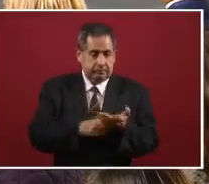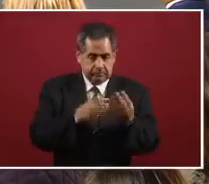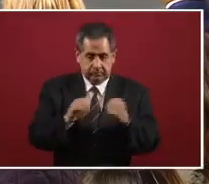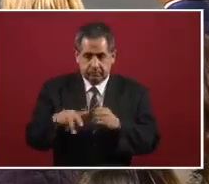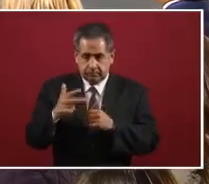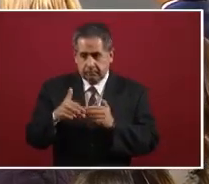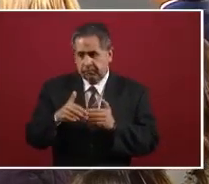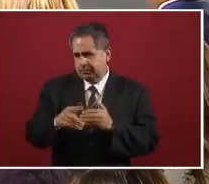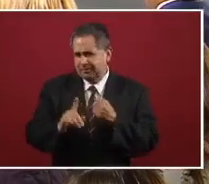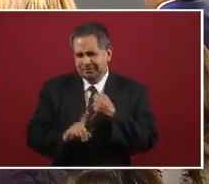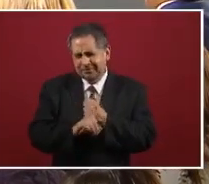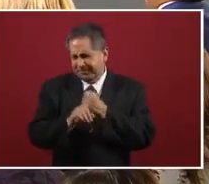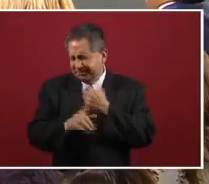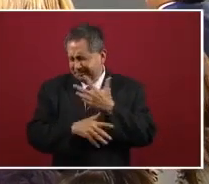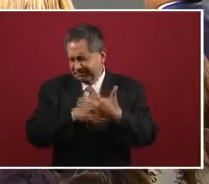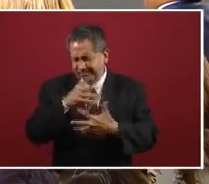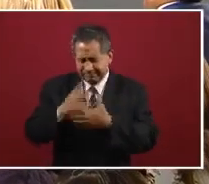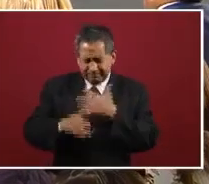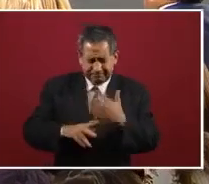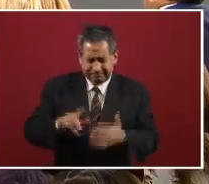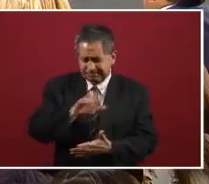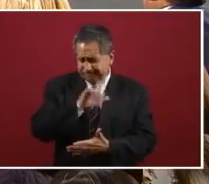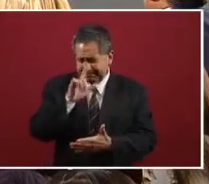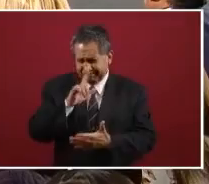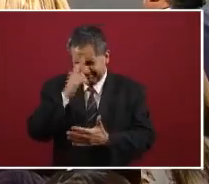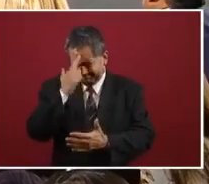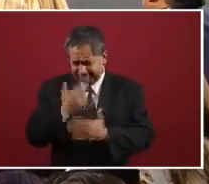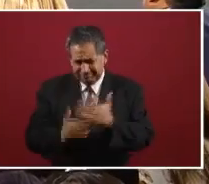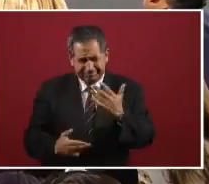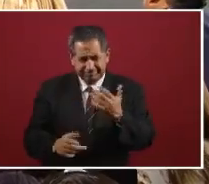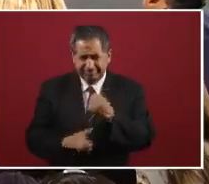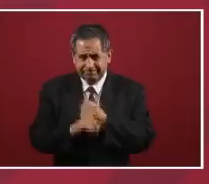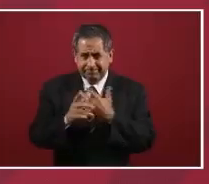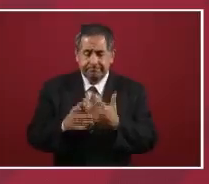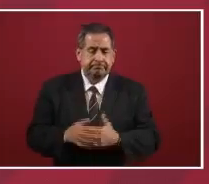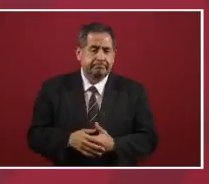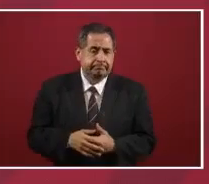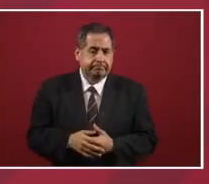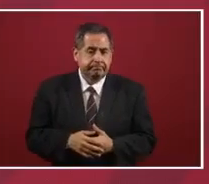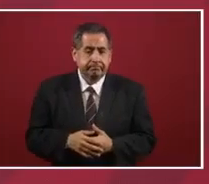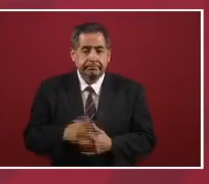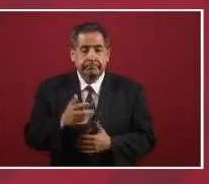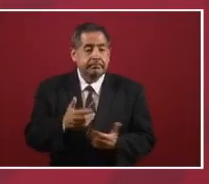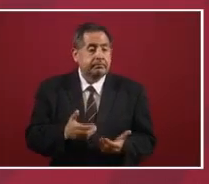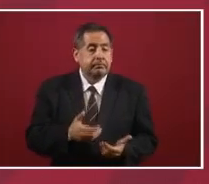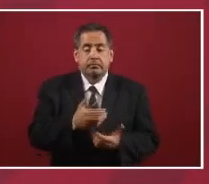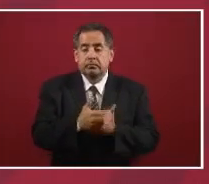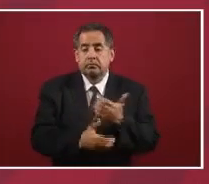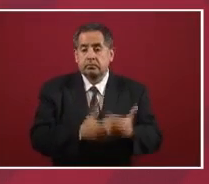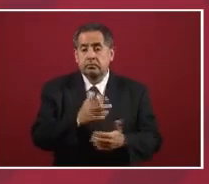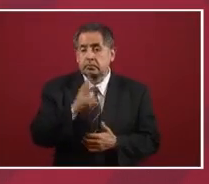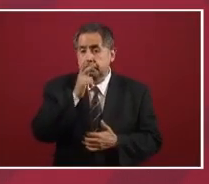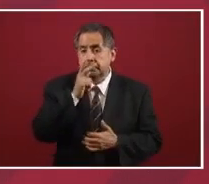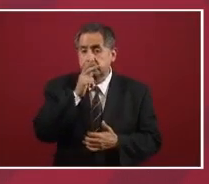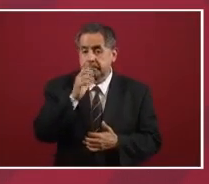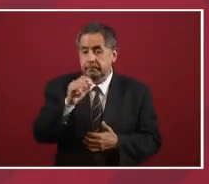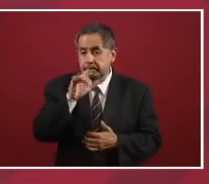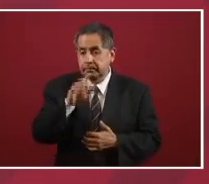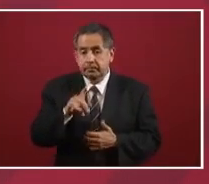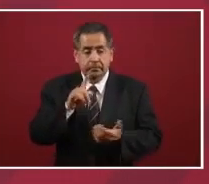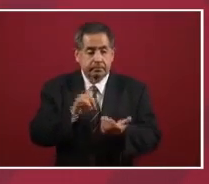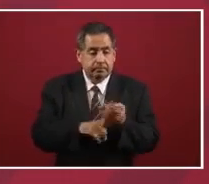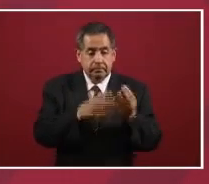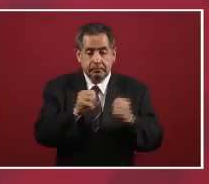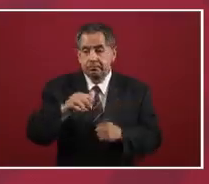mucha violencia. Entonces eso que estamos hablando del comercio del papá de Slim es en el 14,